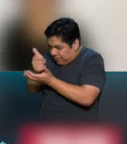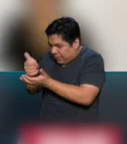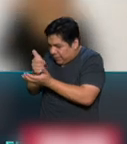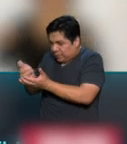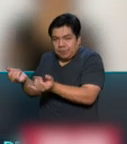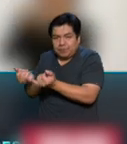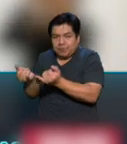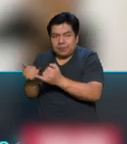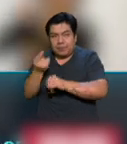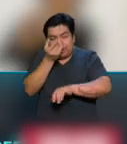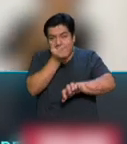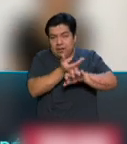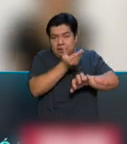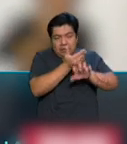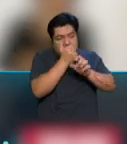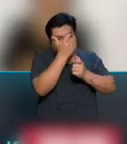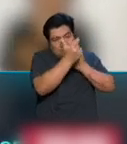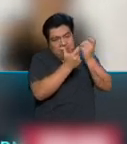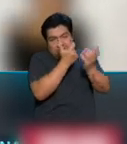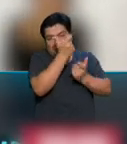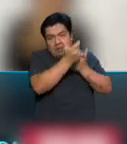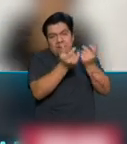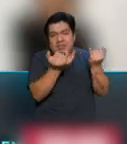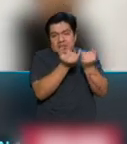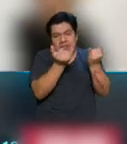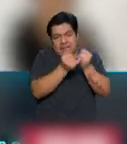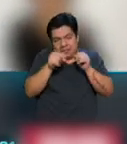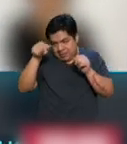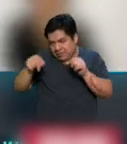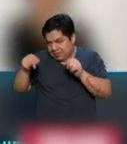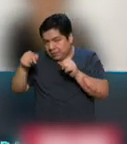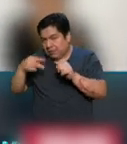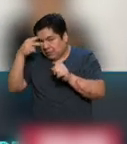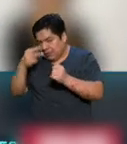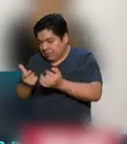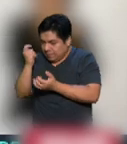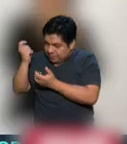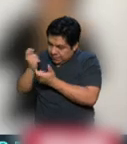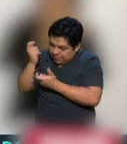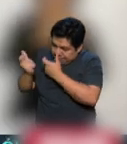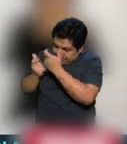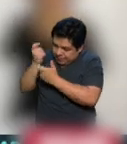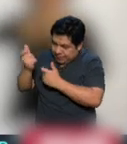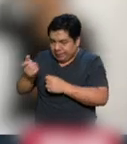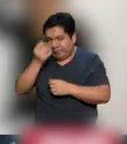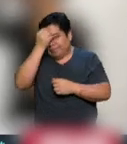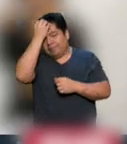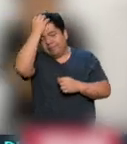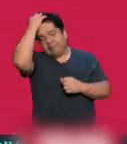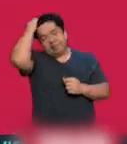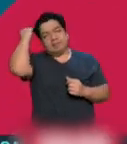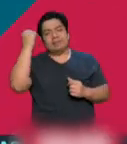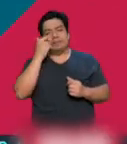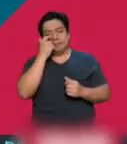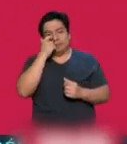a la economía no solo de los Estados Unidos, sino también de su tierra natal.